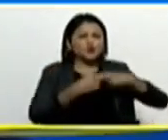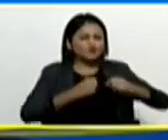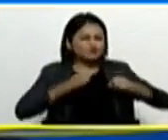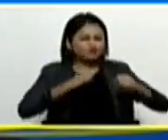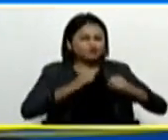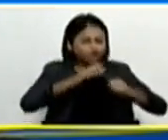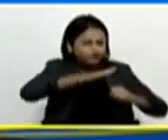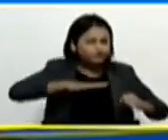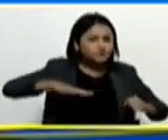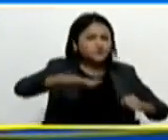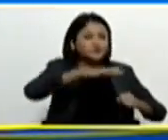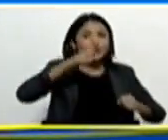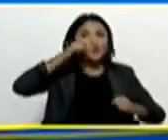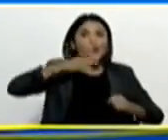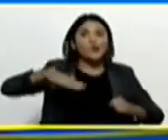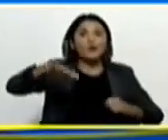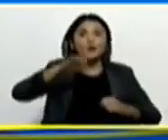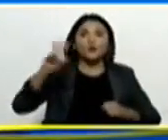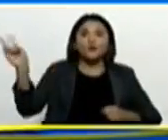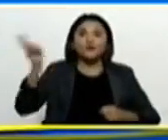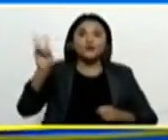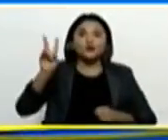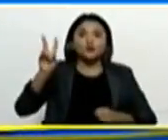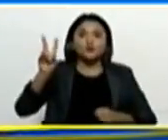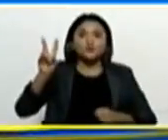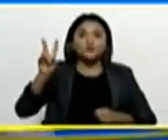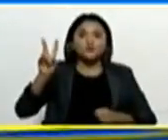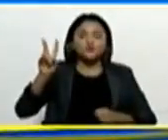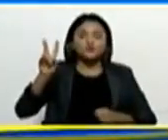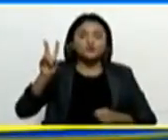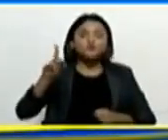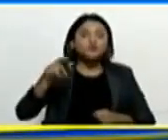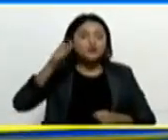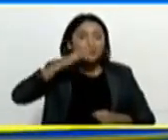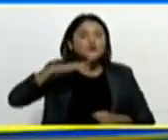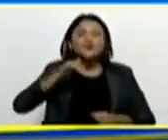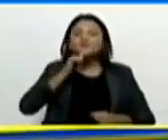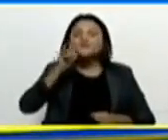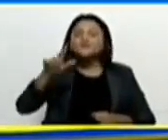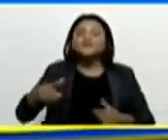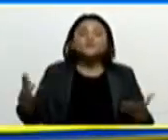del pueblo venezolano, del pueblo de Bolívar.